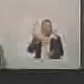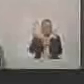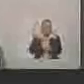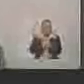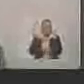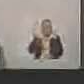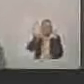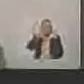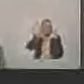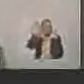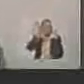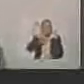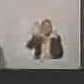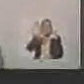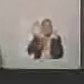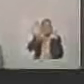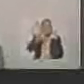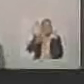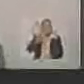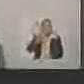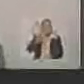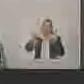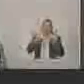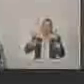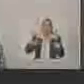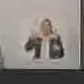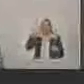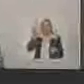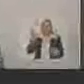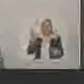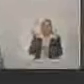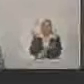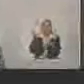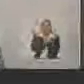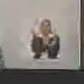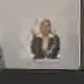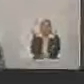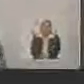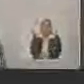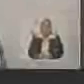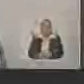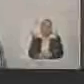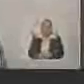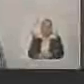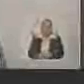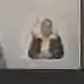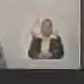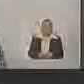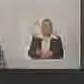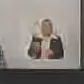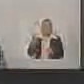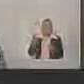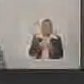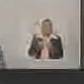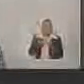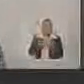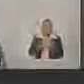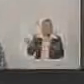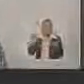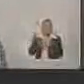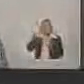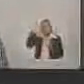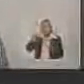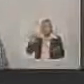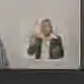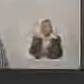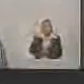y los juarenses desean un cambio en Benito Juárez. Me parece que ese es el factor fundamental que debe tomarse en cuenta en las siguientes